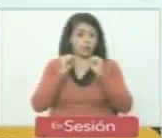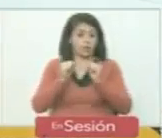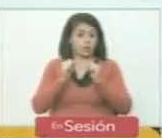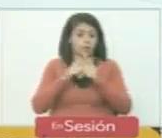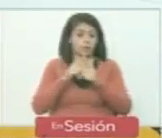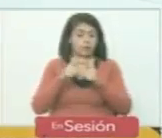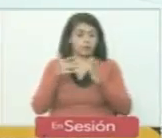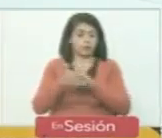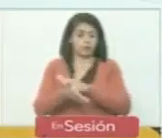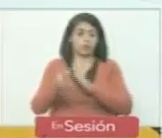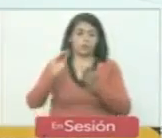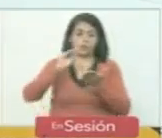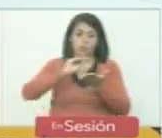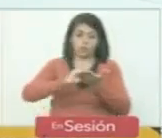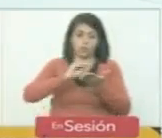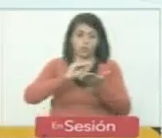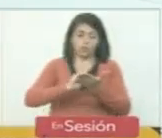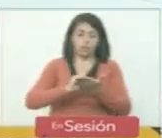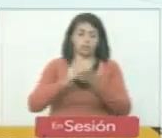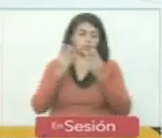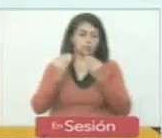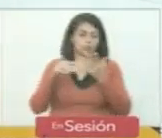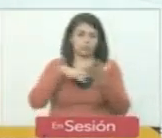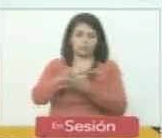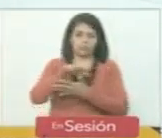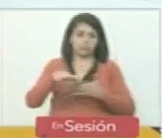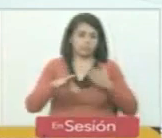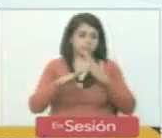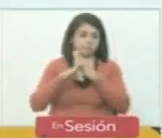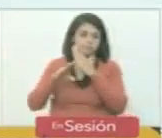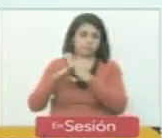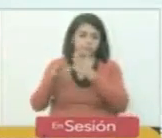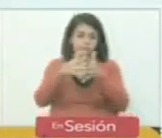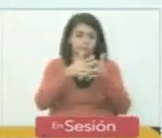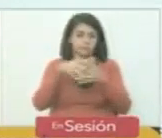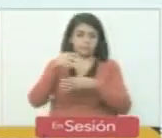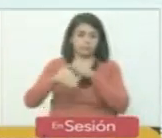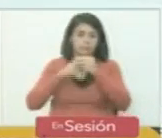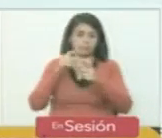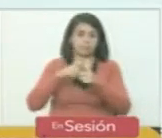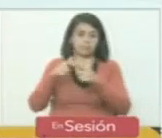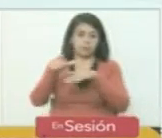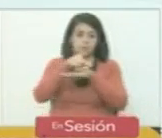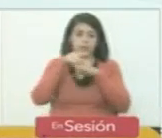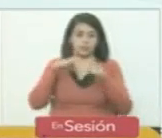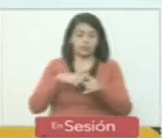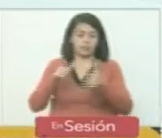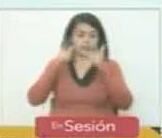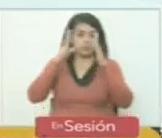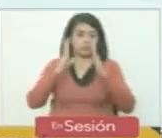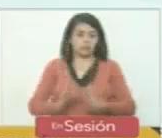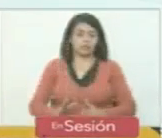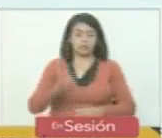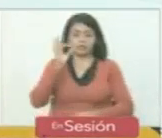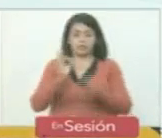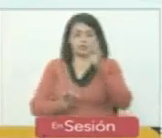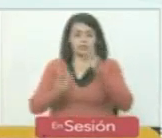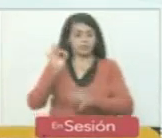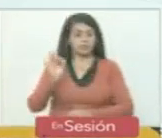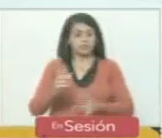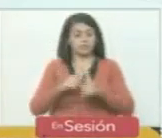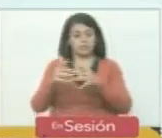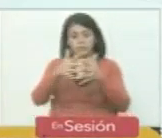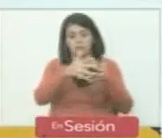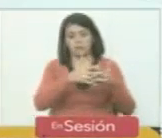contundente las reiteradas y múltiples agresiones imperiales llevadas a cabo por el gobierno y las autoridades judiciales de